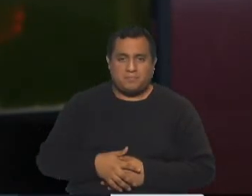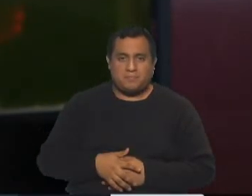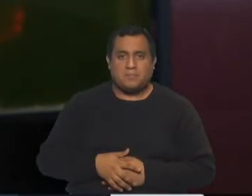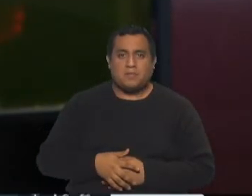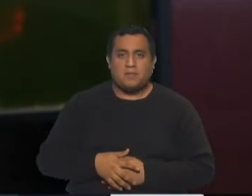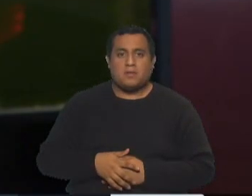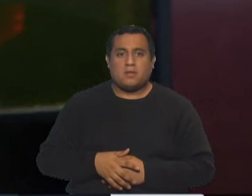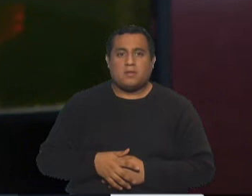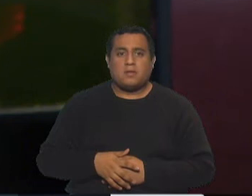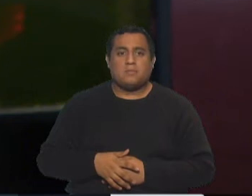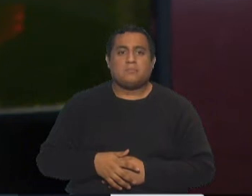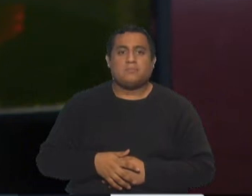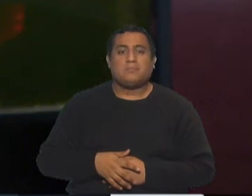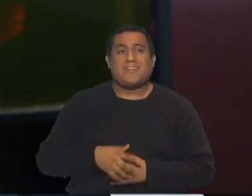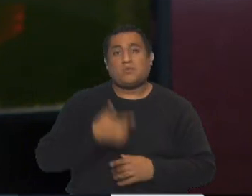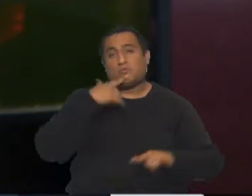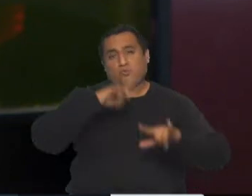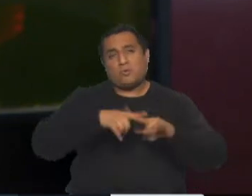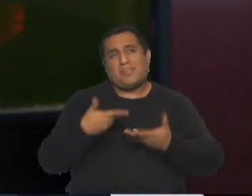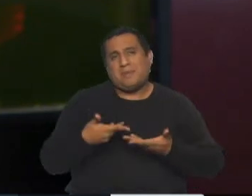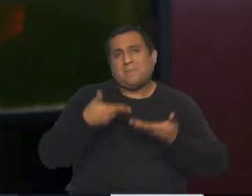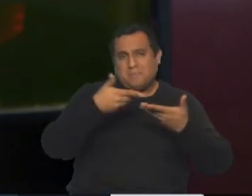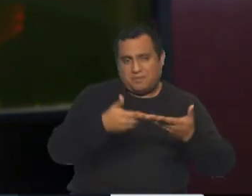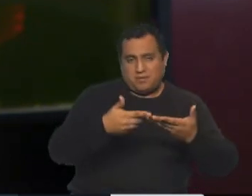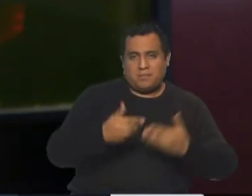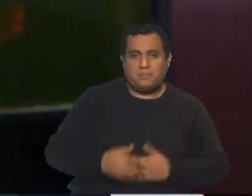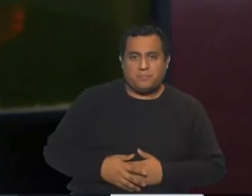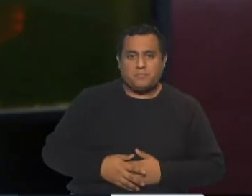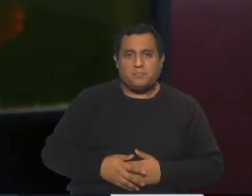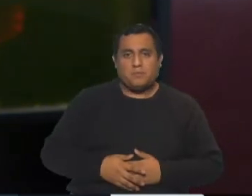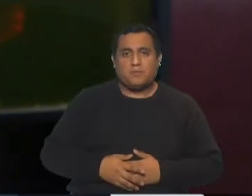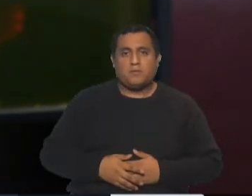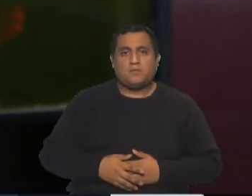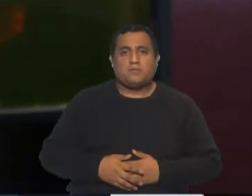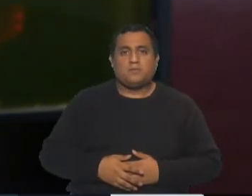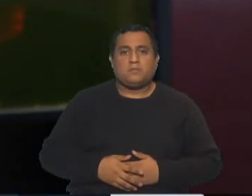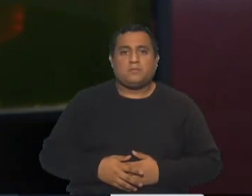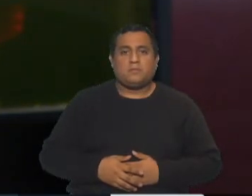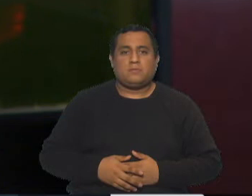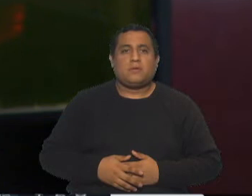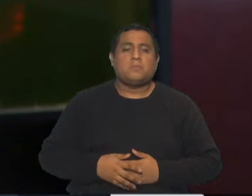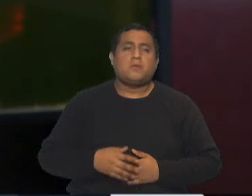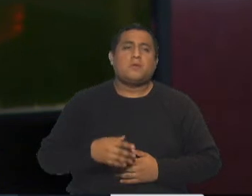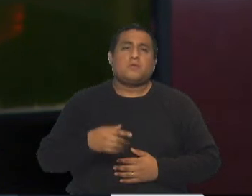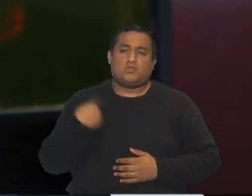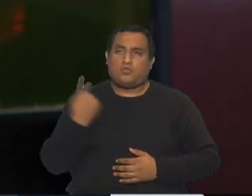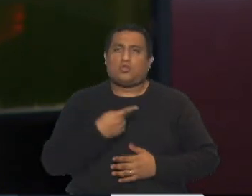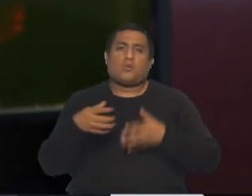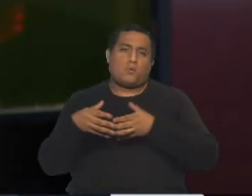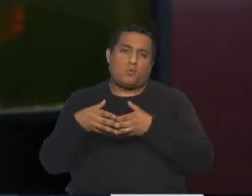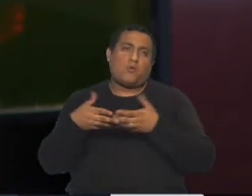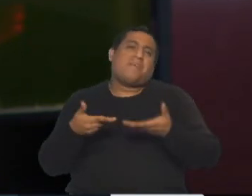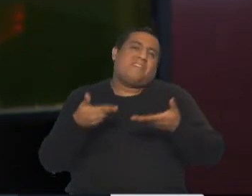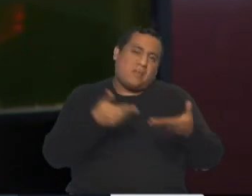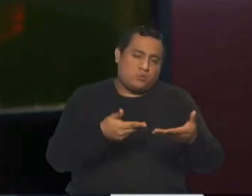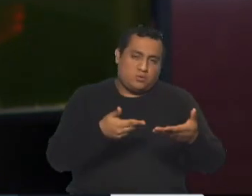una función donde nos invitaron, es una gala. Así que somos como compañía invitada, vamos a ir. Y bueno,